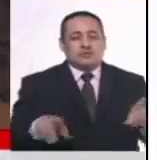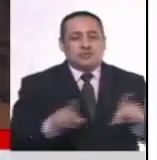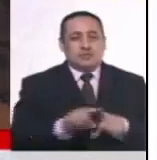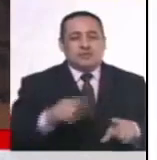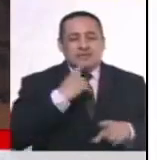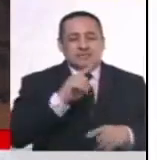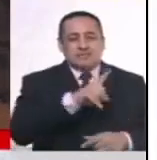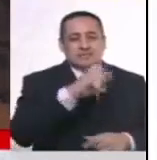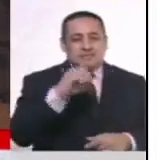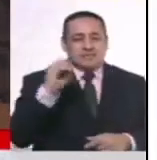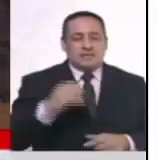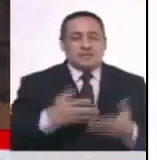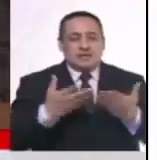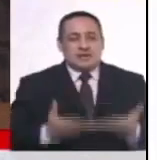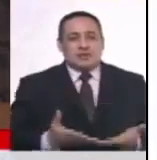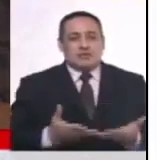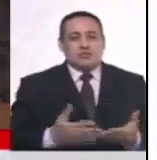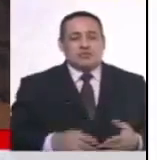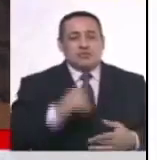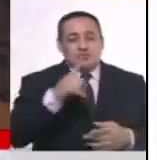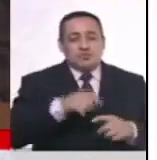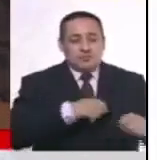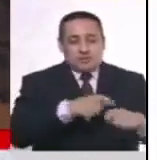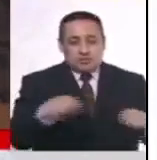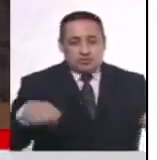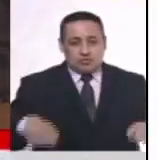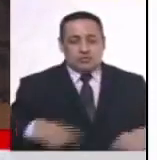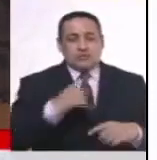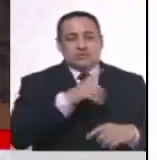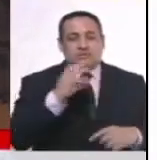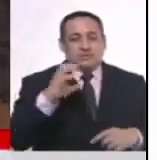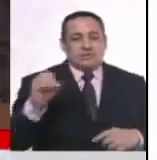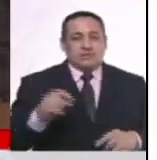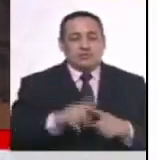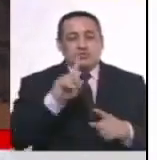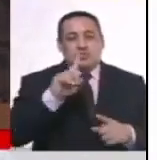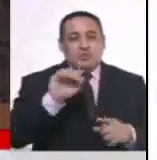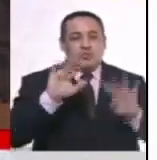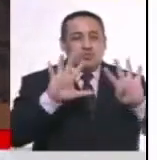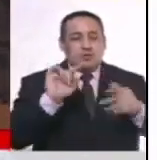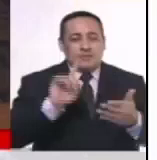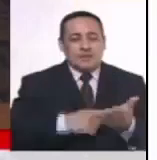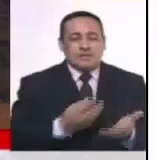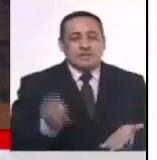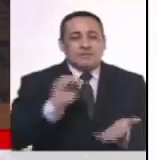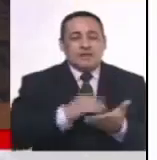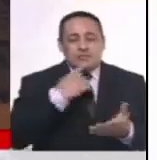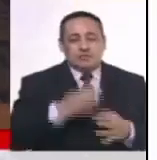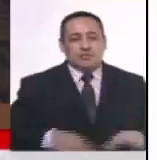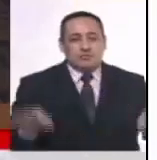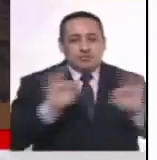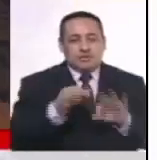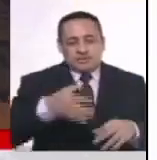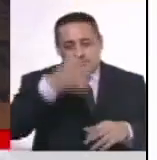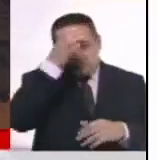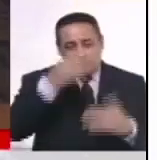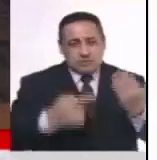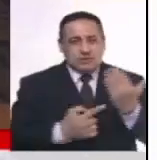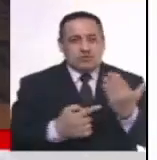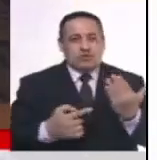100 kilos. Miren la gran diferencia, casi 9 veces más. Por eso que es importante la tecnología.